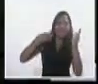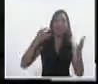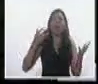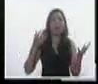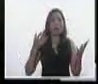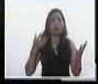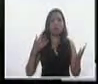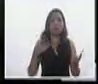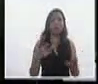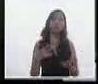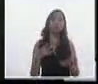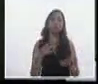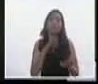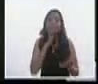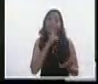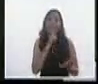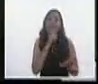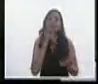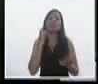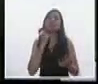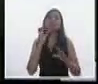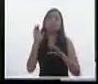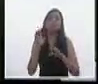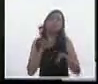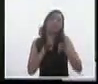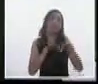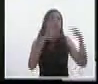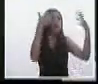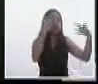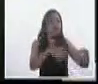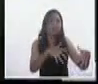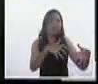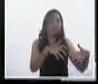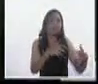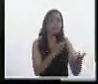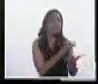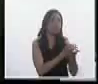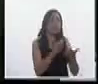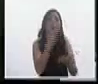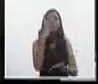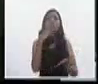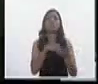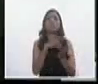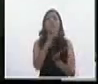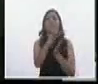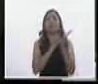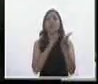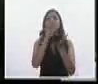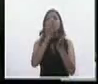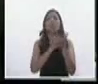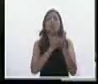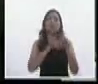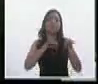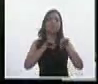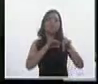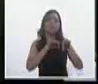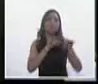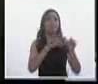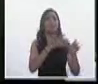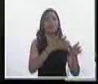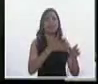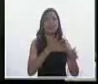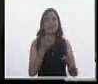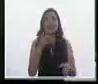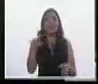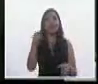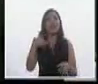puedes estar en una empresa en una línea de producción ganando 3000 pesos mensuales Entonces es cuando